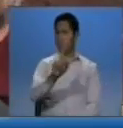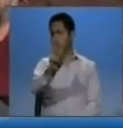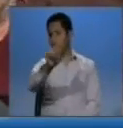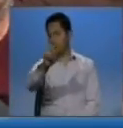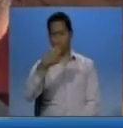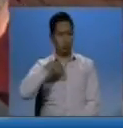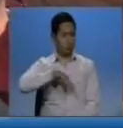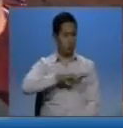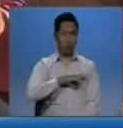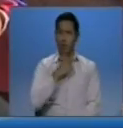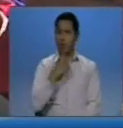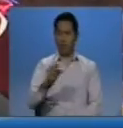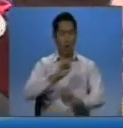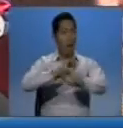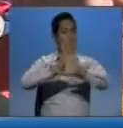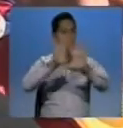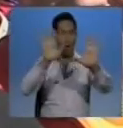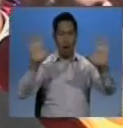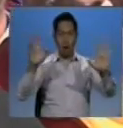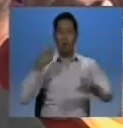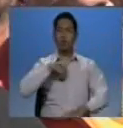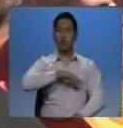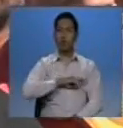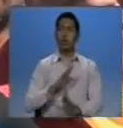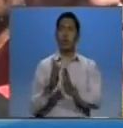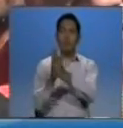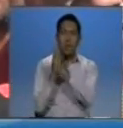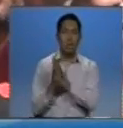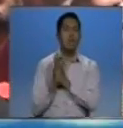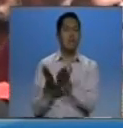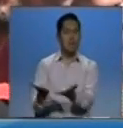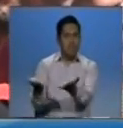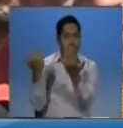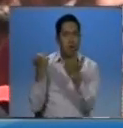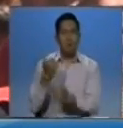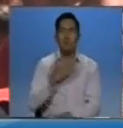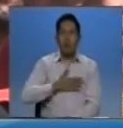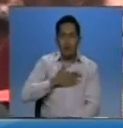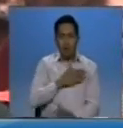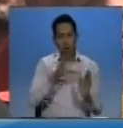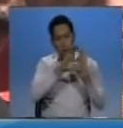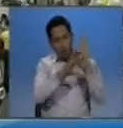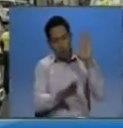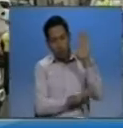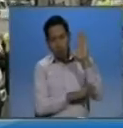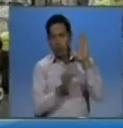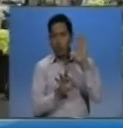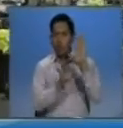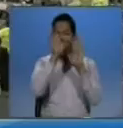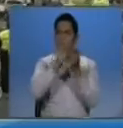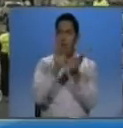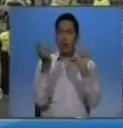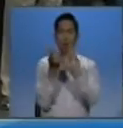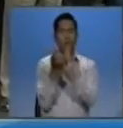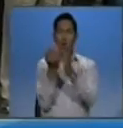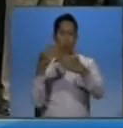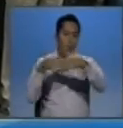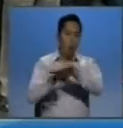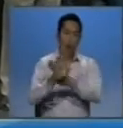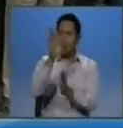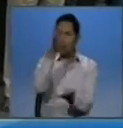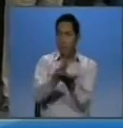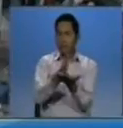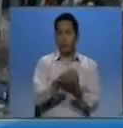claridad, exigimos que se archive el paquete de las enmiendas constitucionales. Por la Panamericana Sur avanzaron